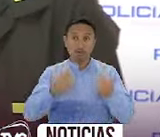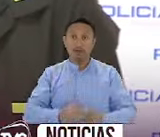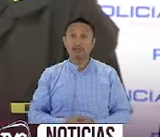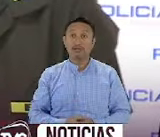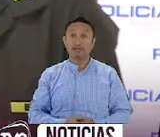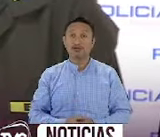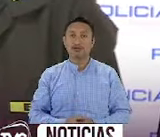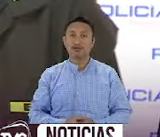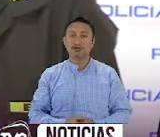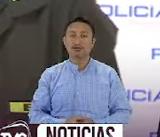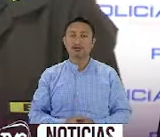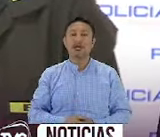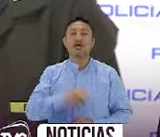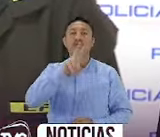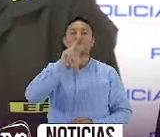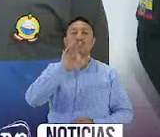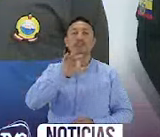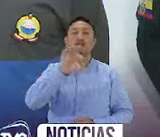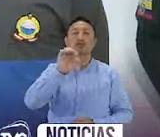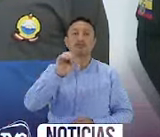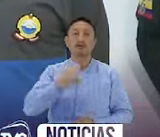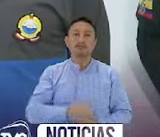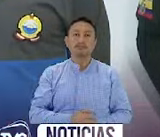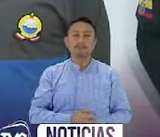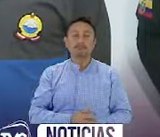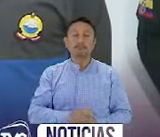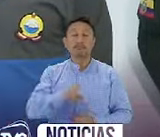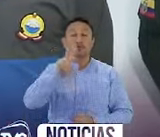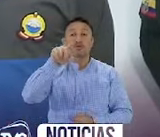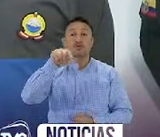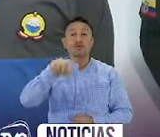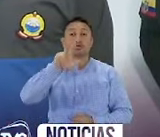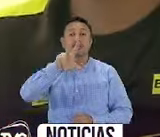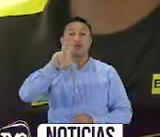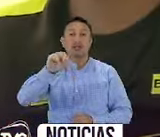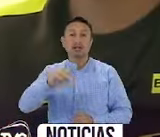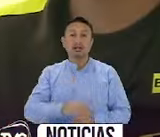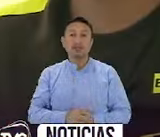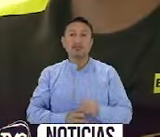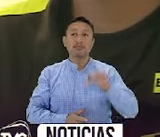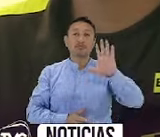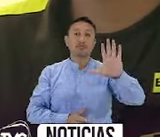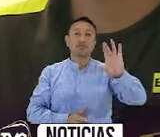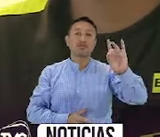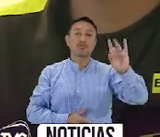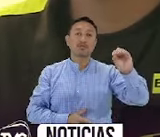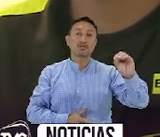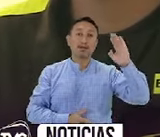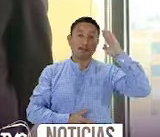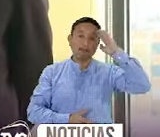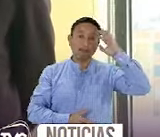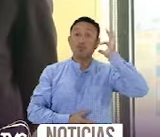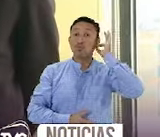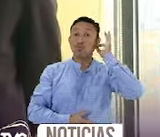suman 2.900, 2.320 para hombres y 580 para mujeres, las mismas que están divididas en